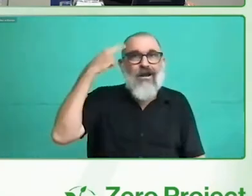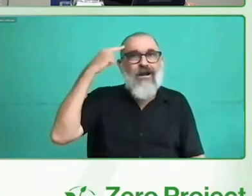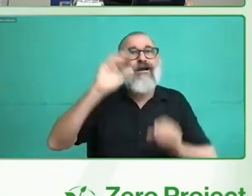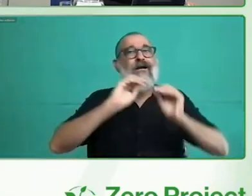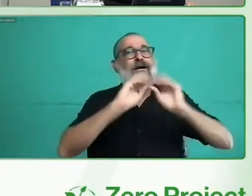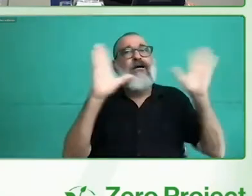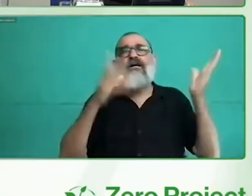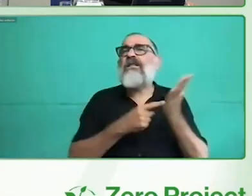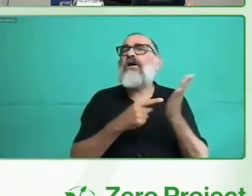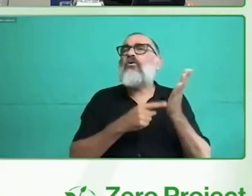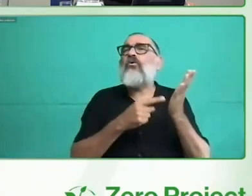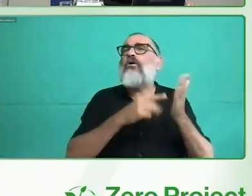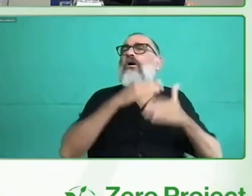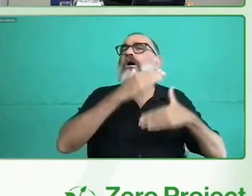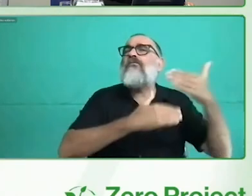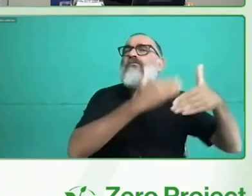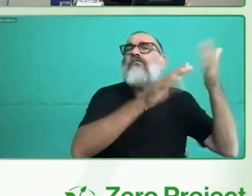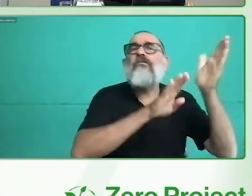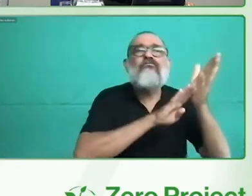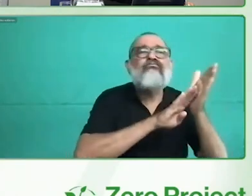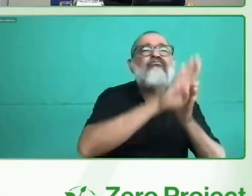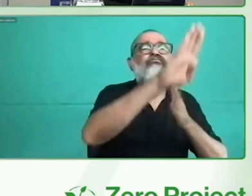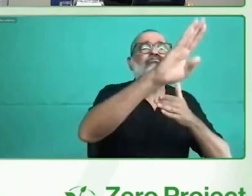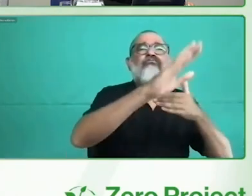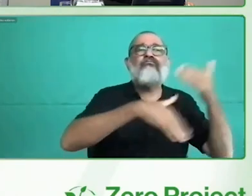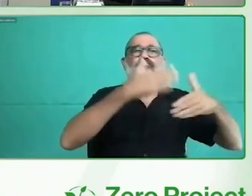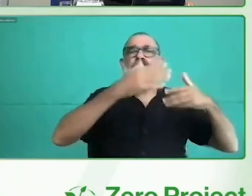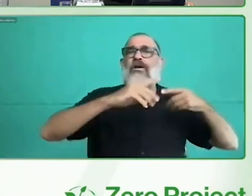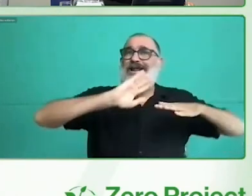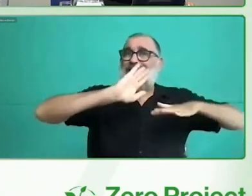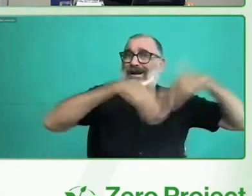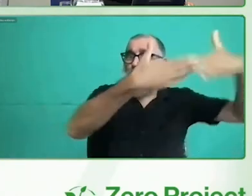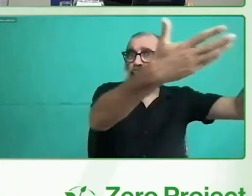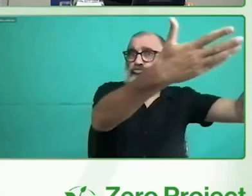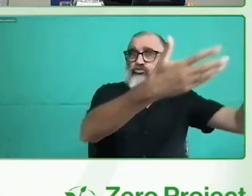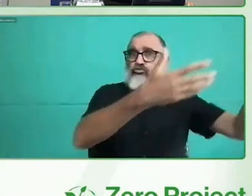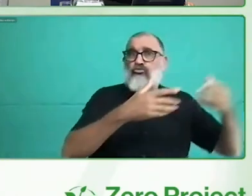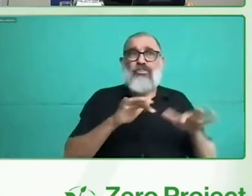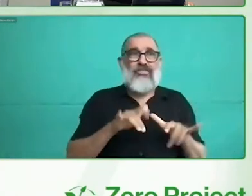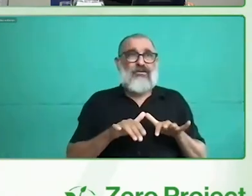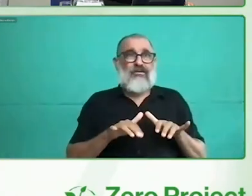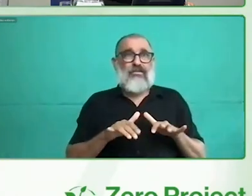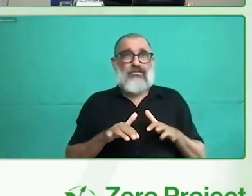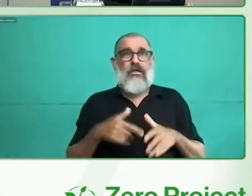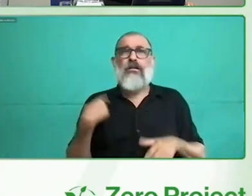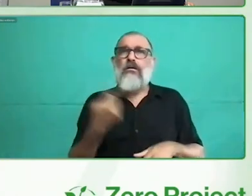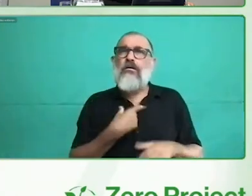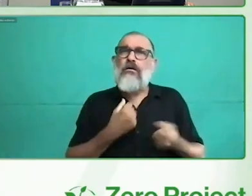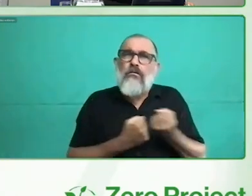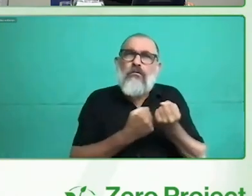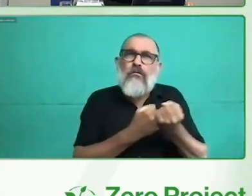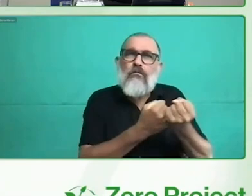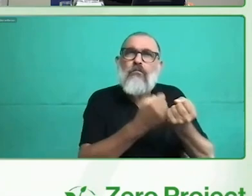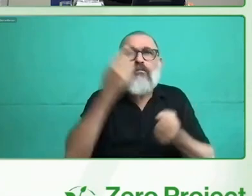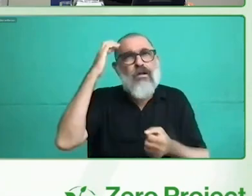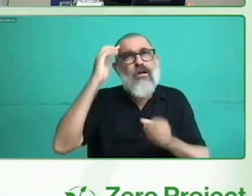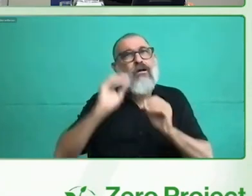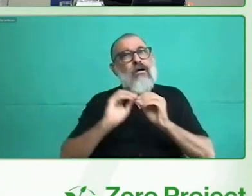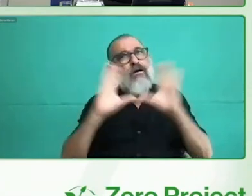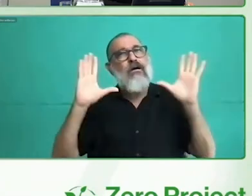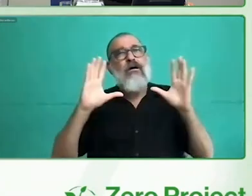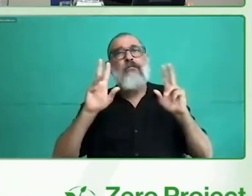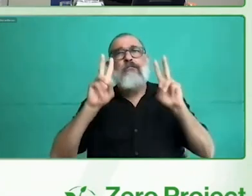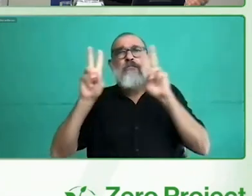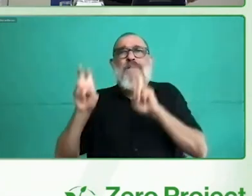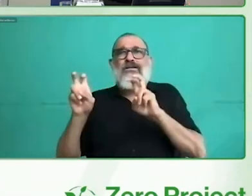algunas fotos de actividades que realizamos con niñas en edad más o menos de 15 y